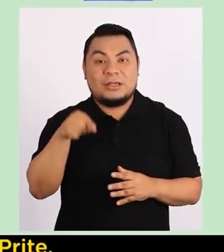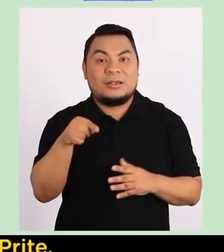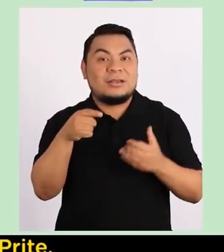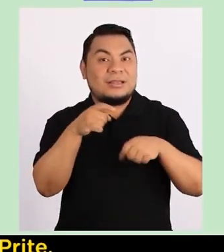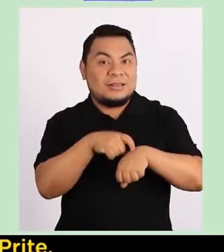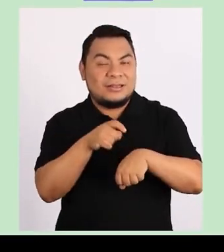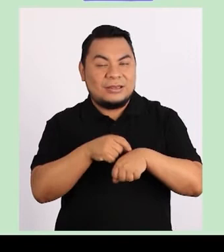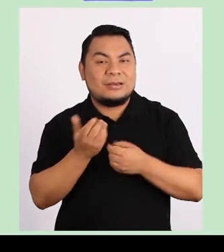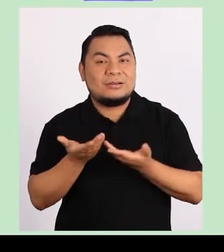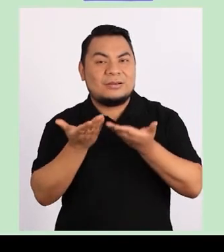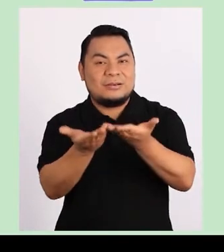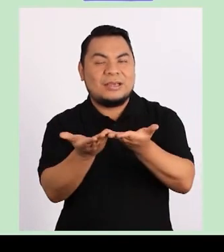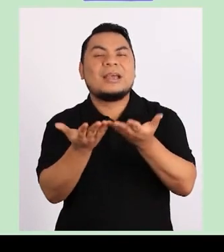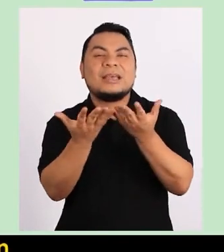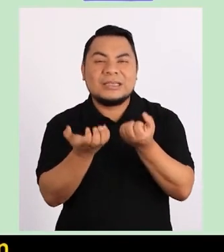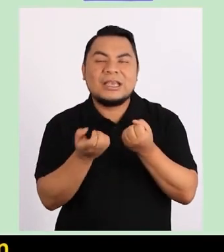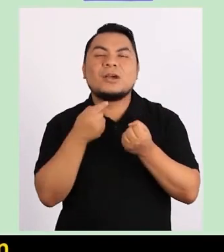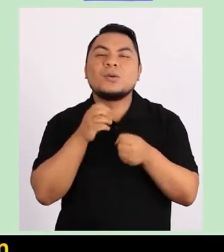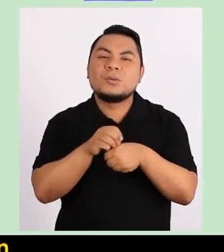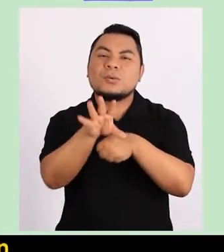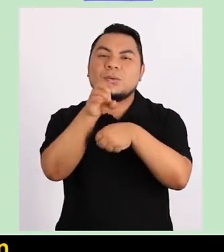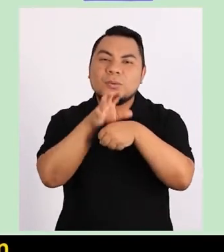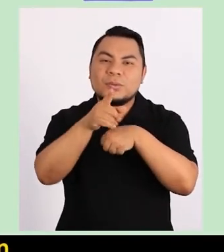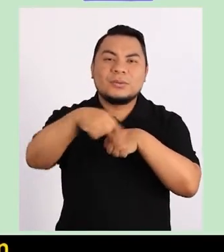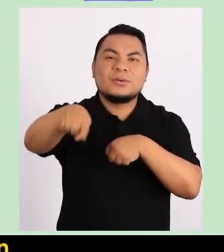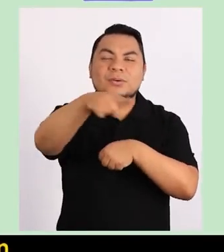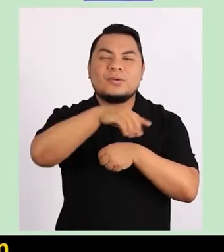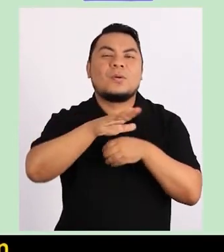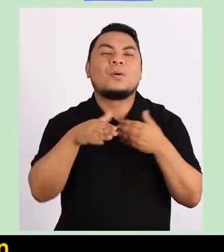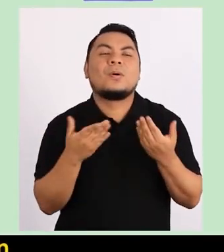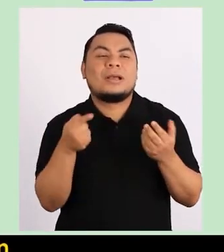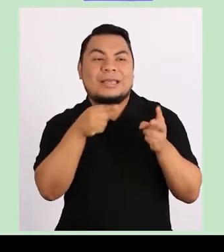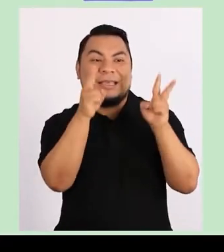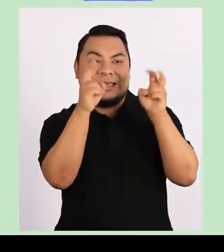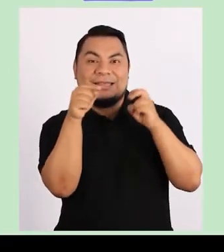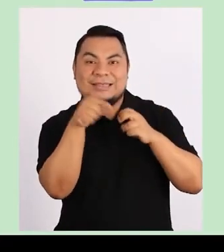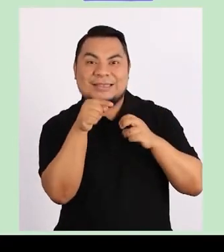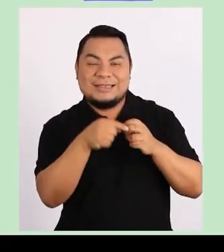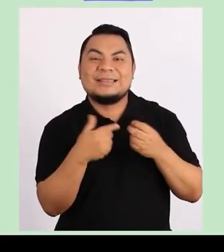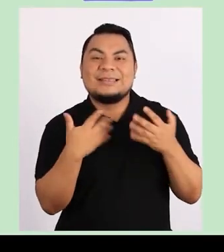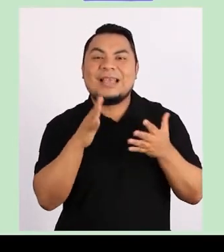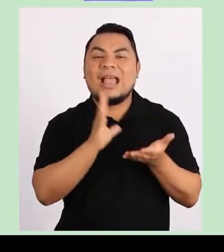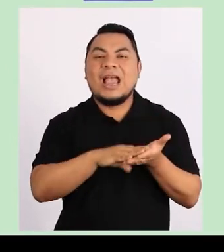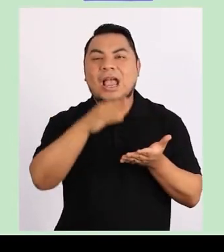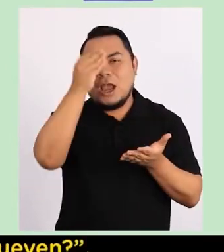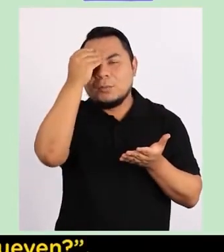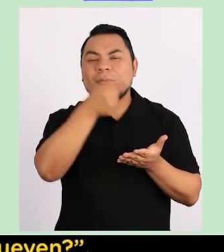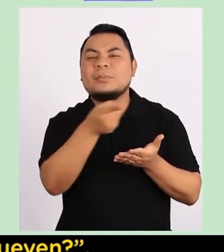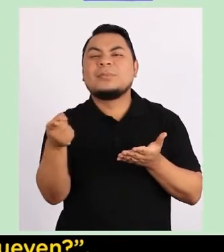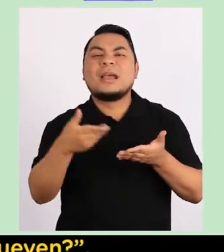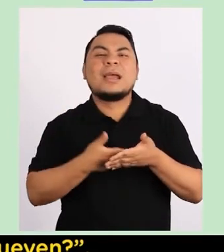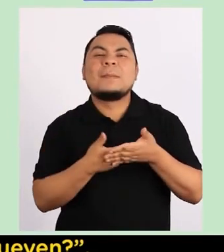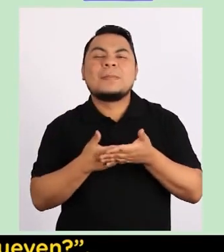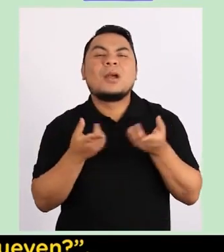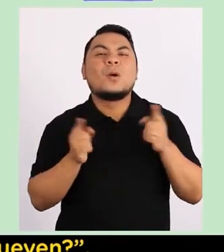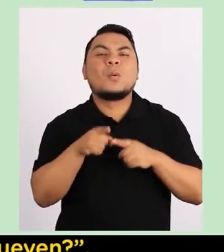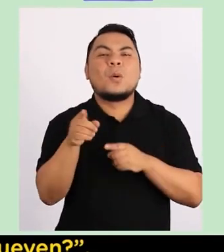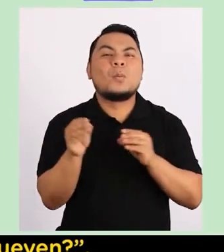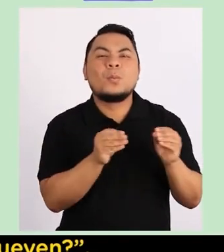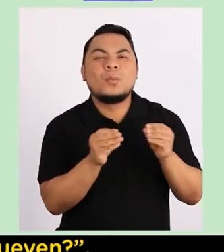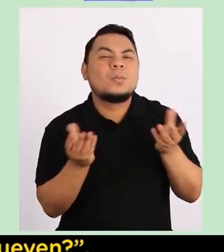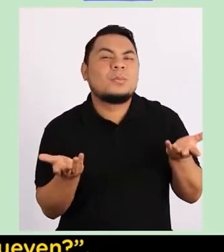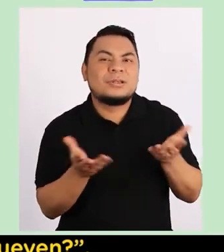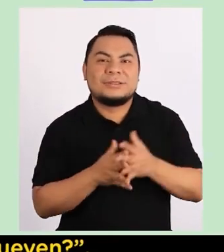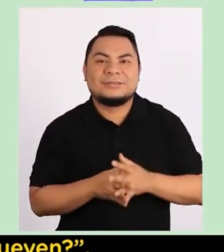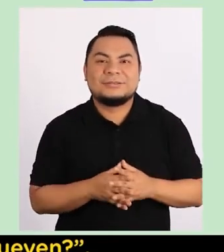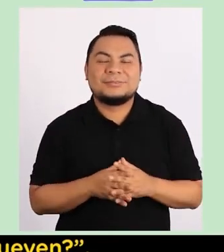PRITE. En esta ocasión, quiero darles una recomendación en torno al tema ¿qué aprenden los